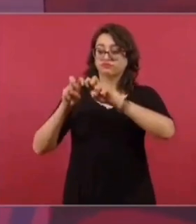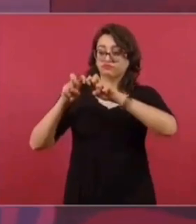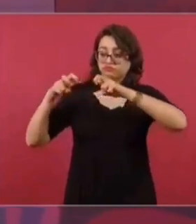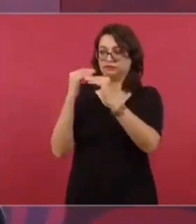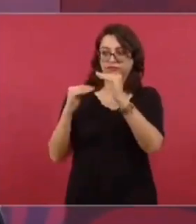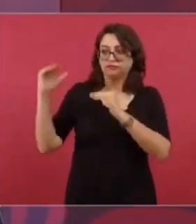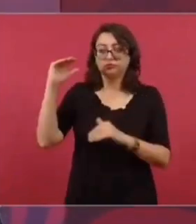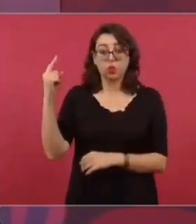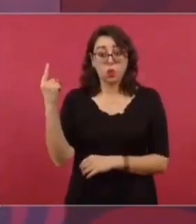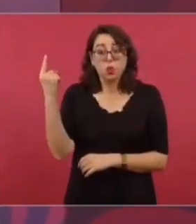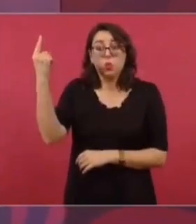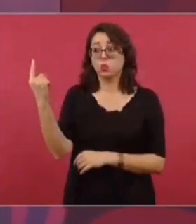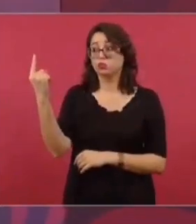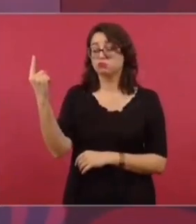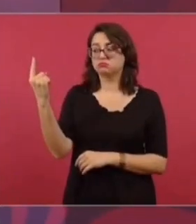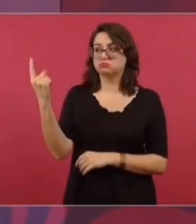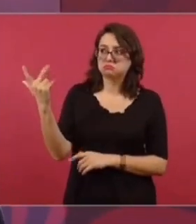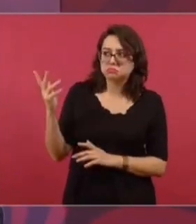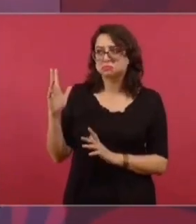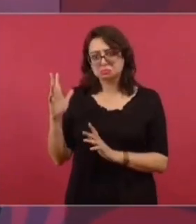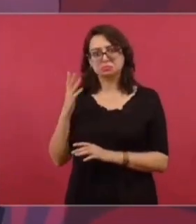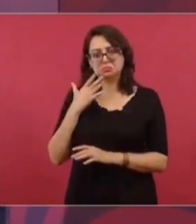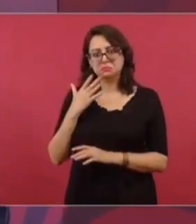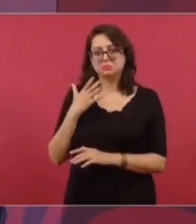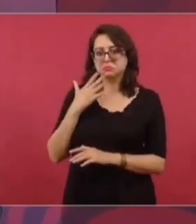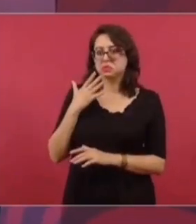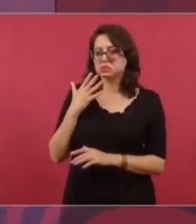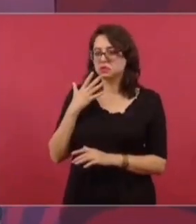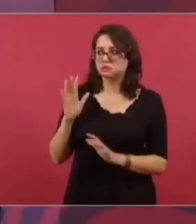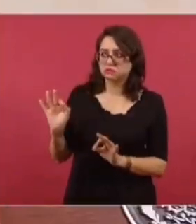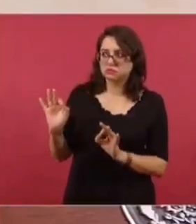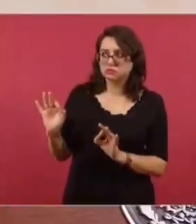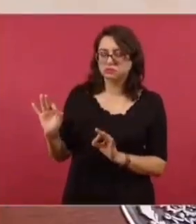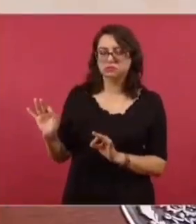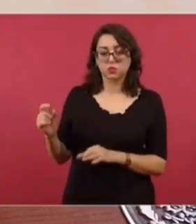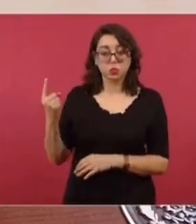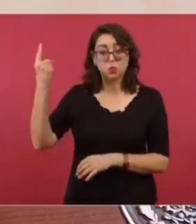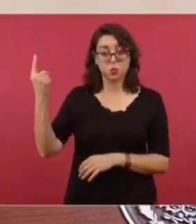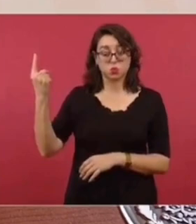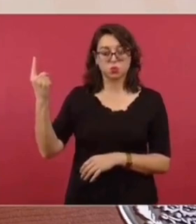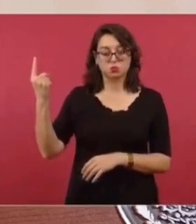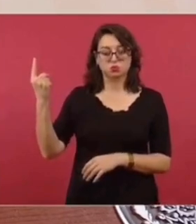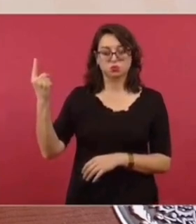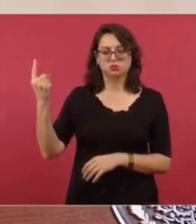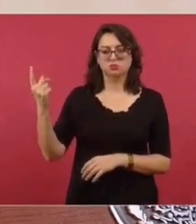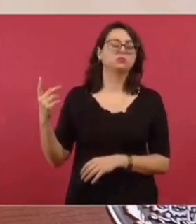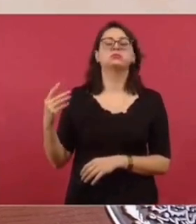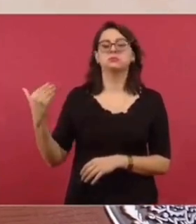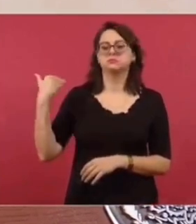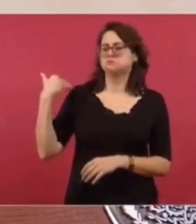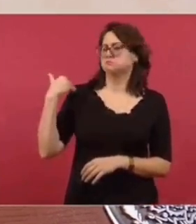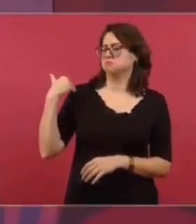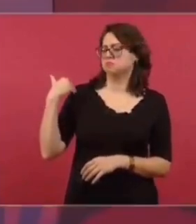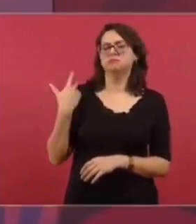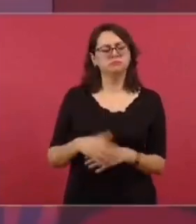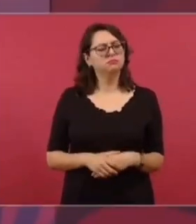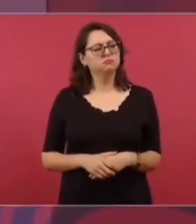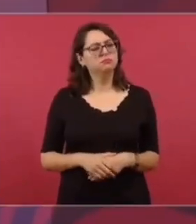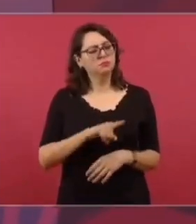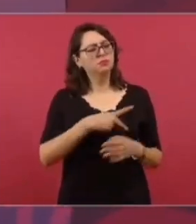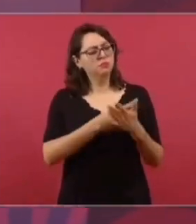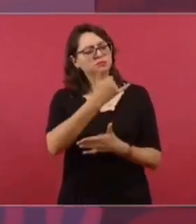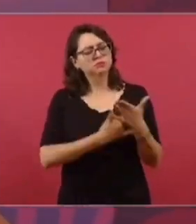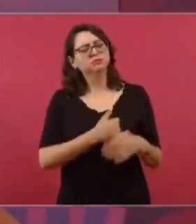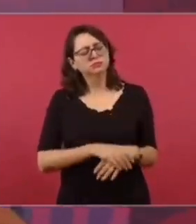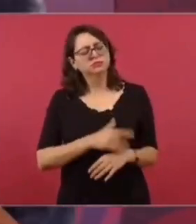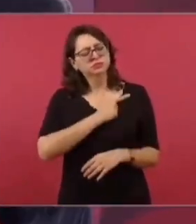que simpatizaba y en la campaña, claro, no abiertamente, sino que me mandó a decirle que él